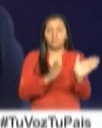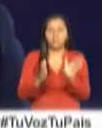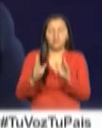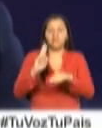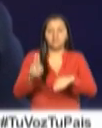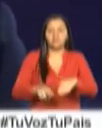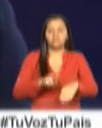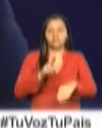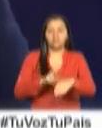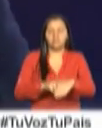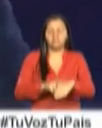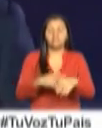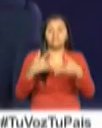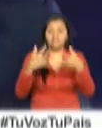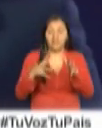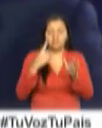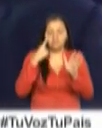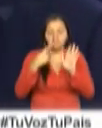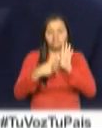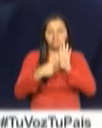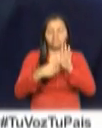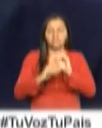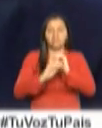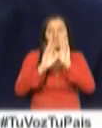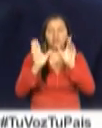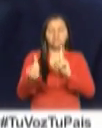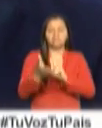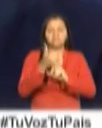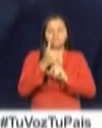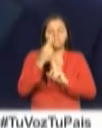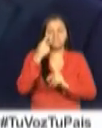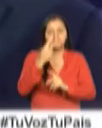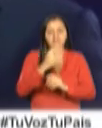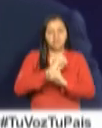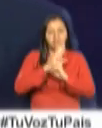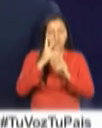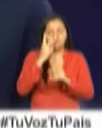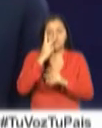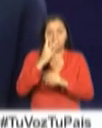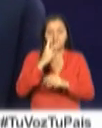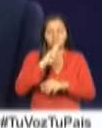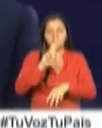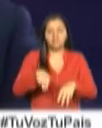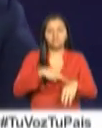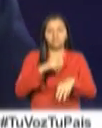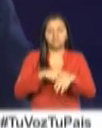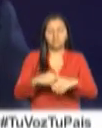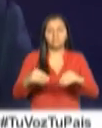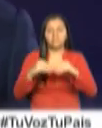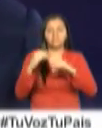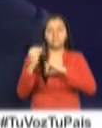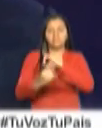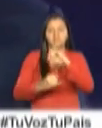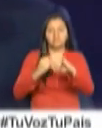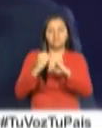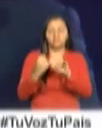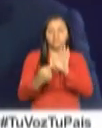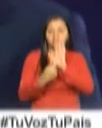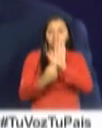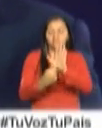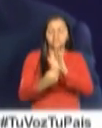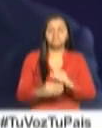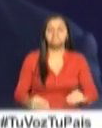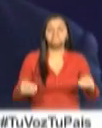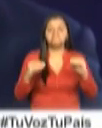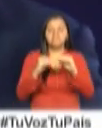nacional, lo que se refleja en los logros alcanzados a nivel nacional e internacional.